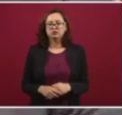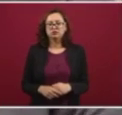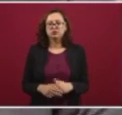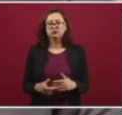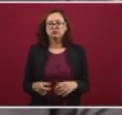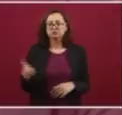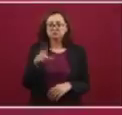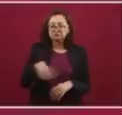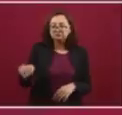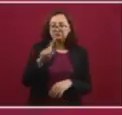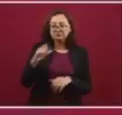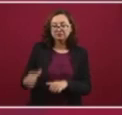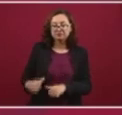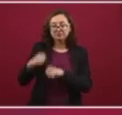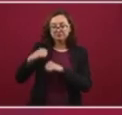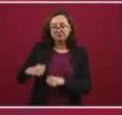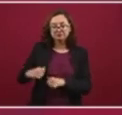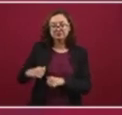vistas,